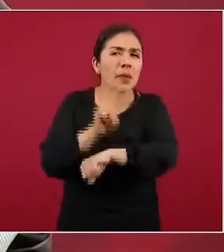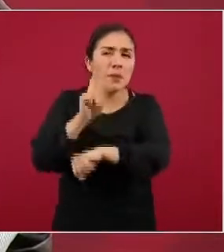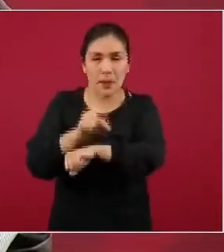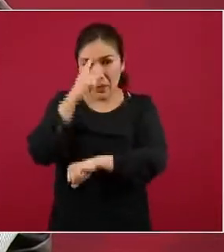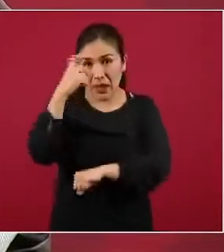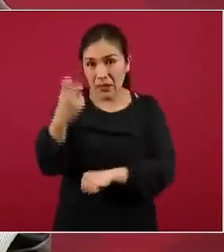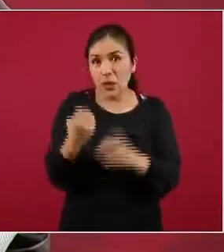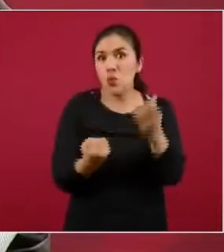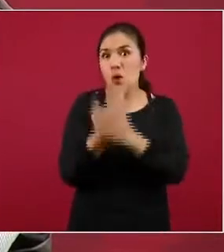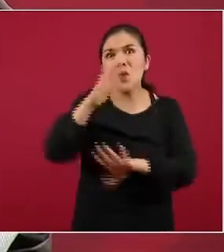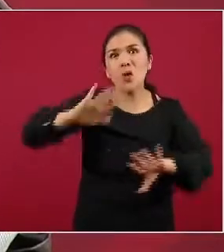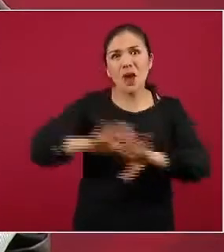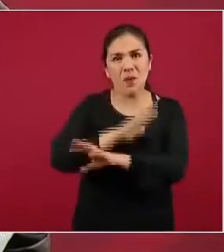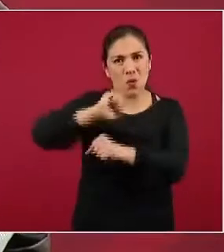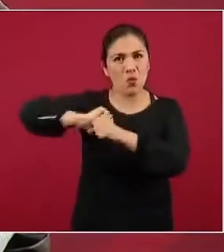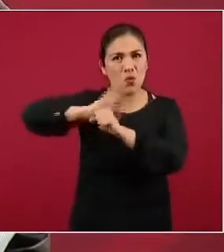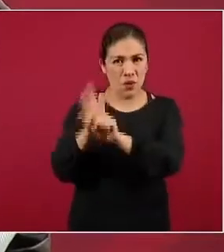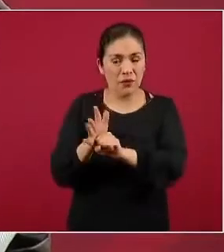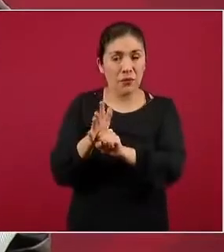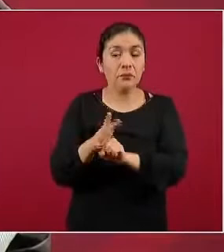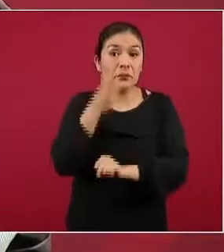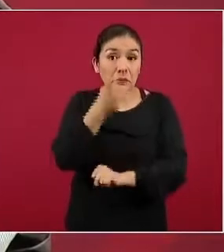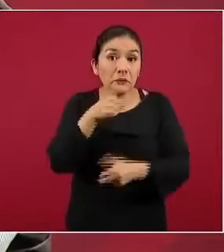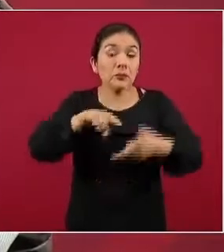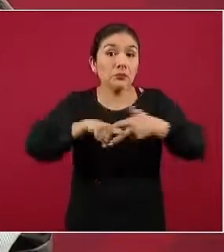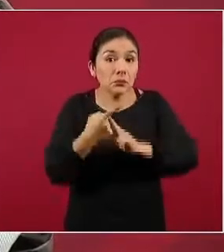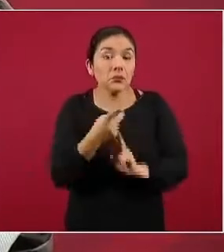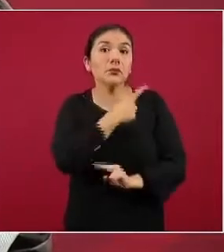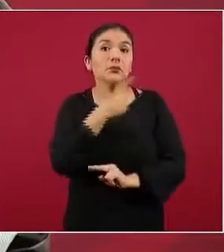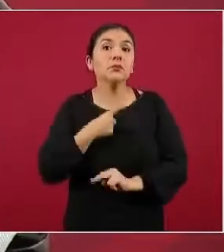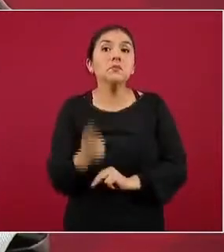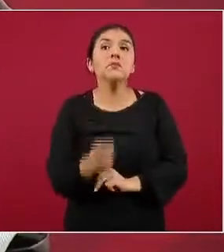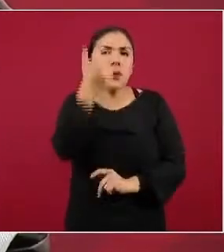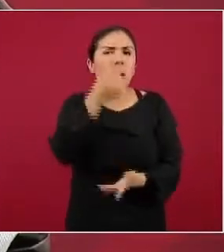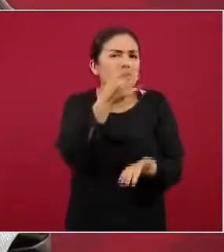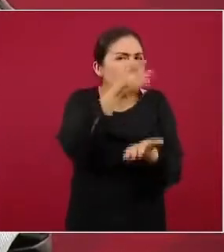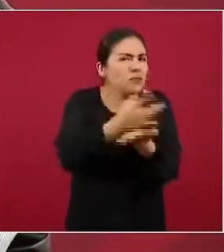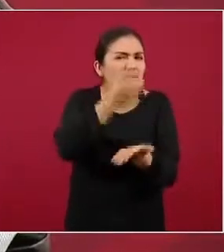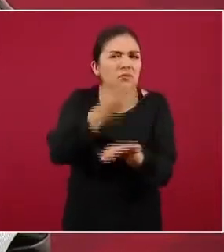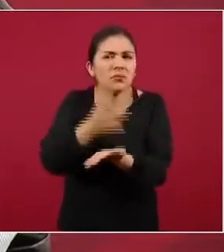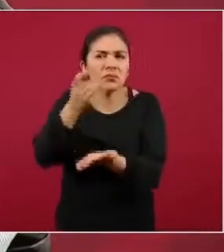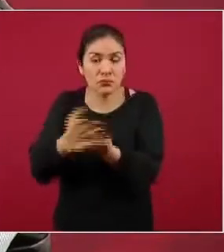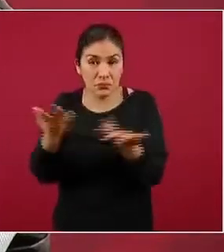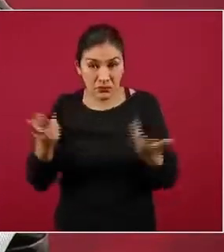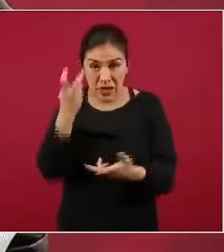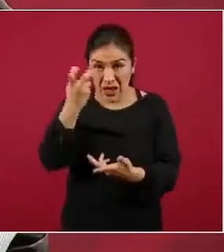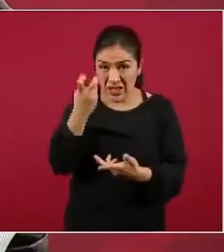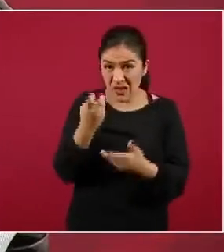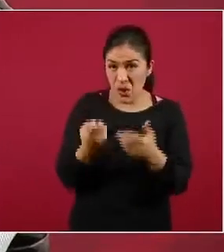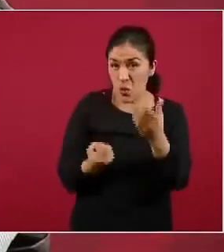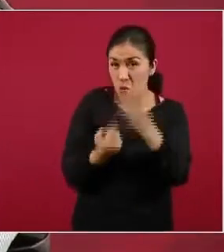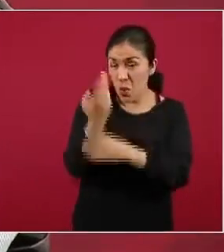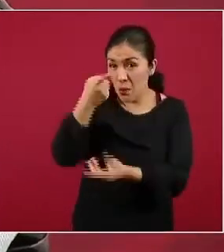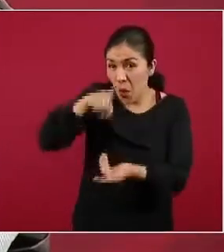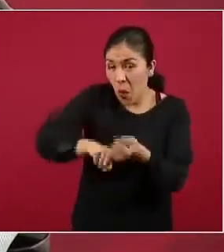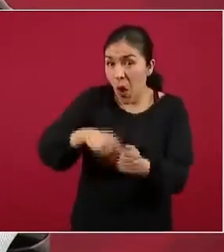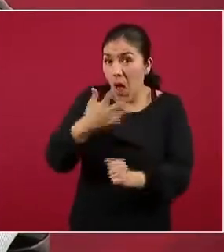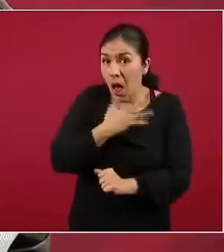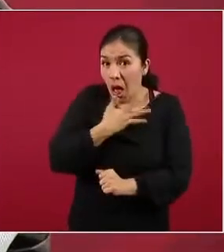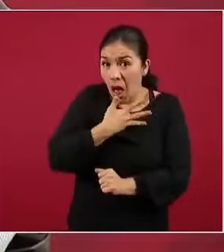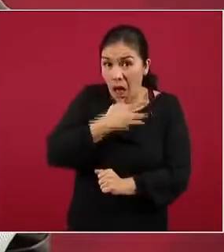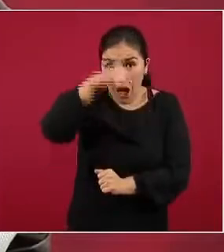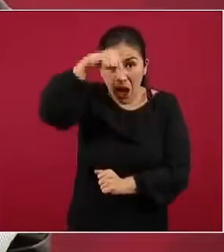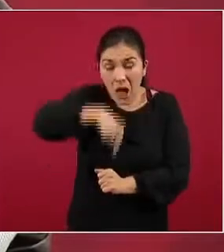esta nueva variante. Lógicamente, esto iniciaría con el hecho de poder identificar si la variante se encuentra presente en